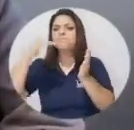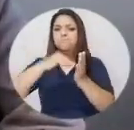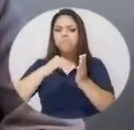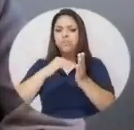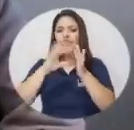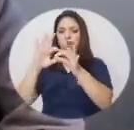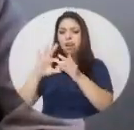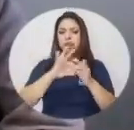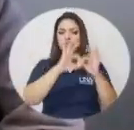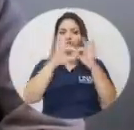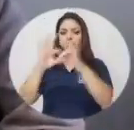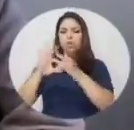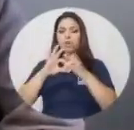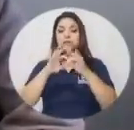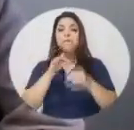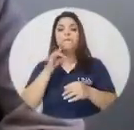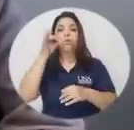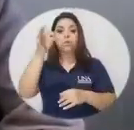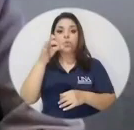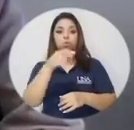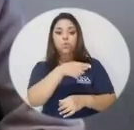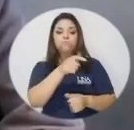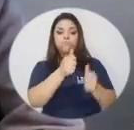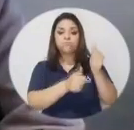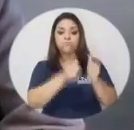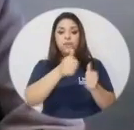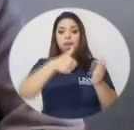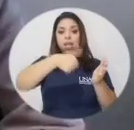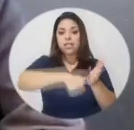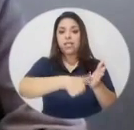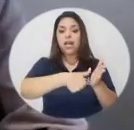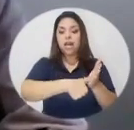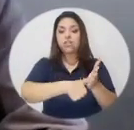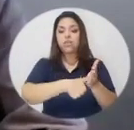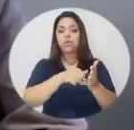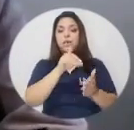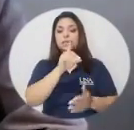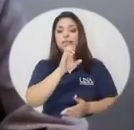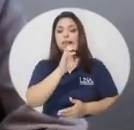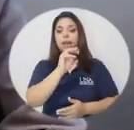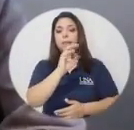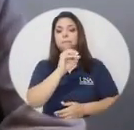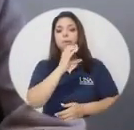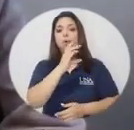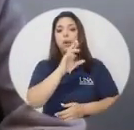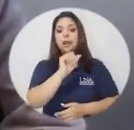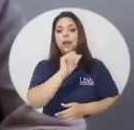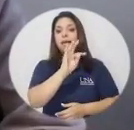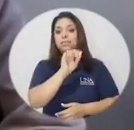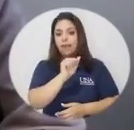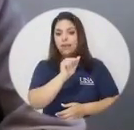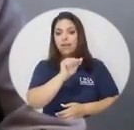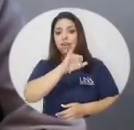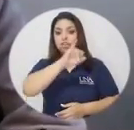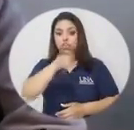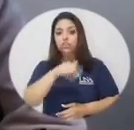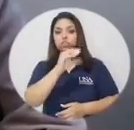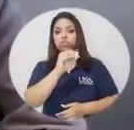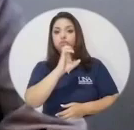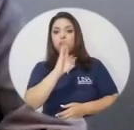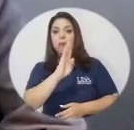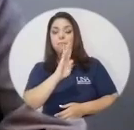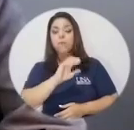las relaciones ante una eventual presidencia demócrata, o bien cómo sería el transcurso ante un segundo término